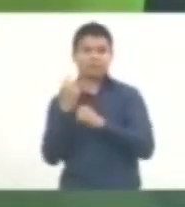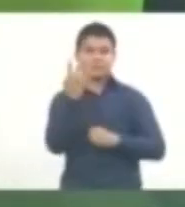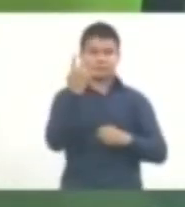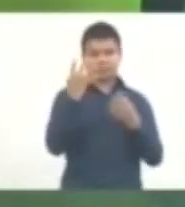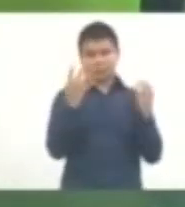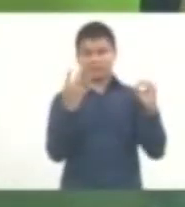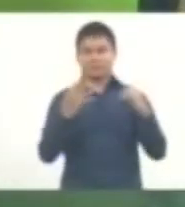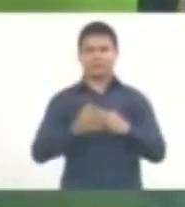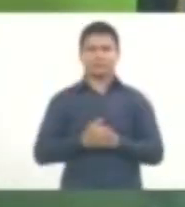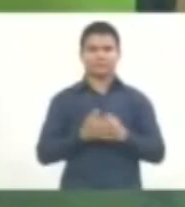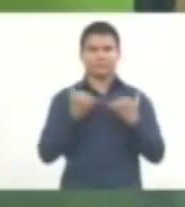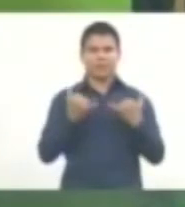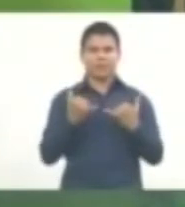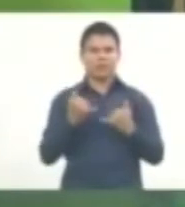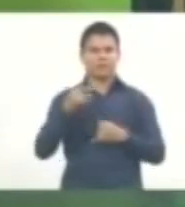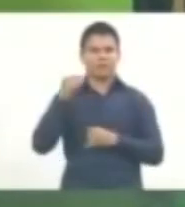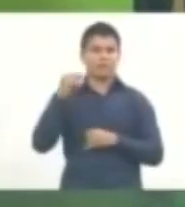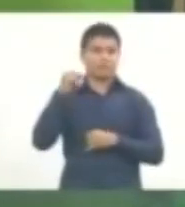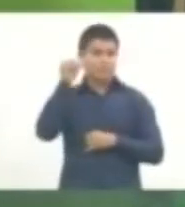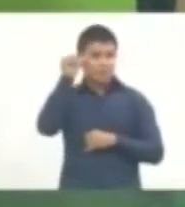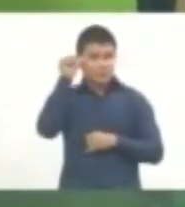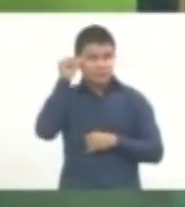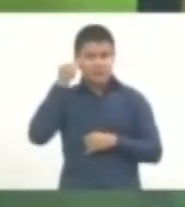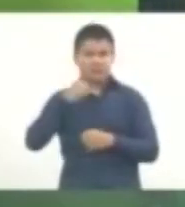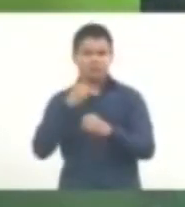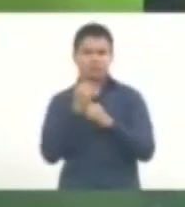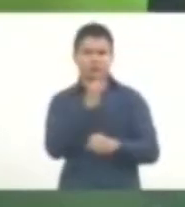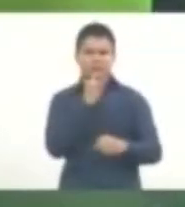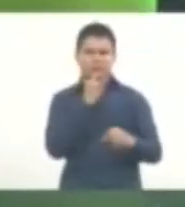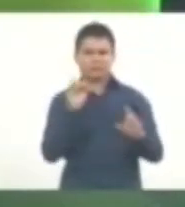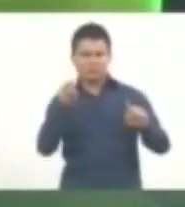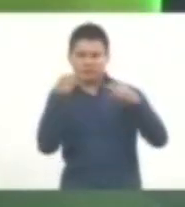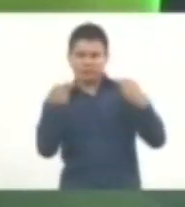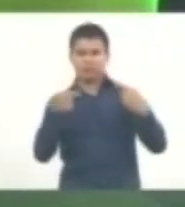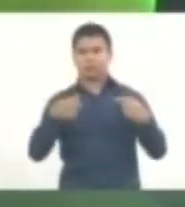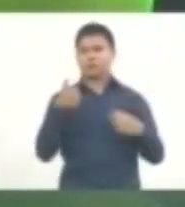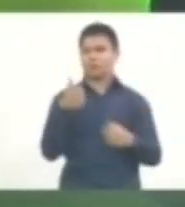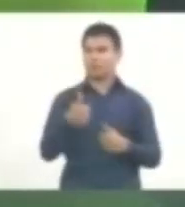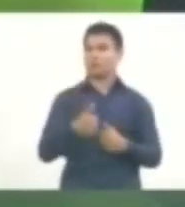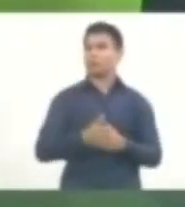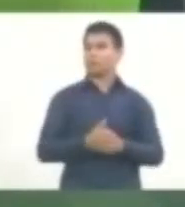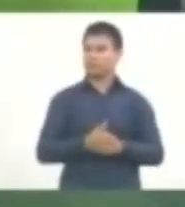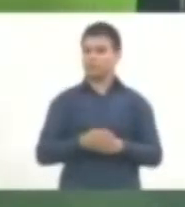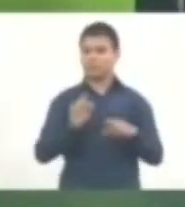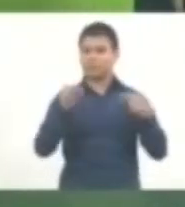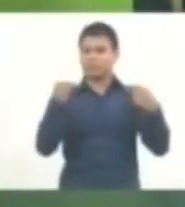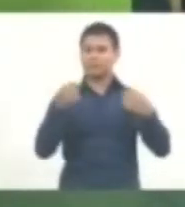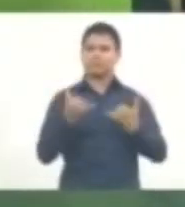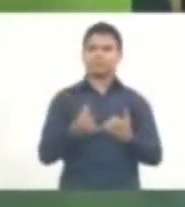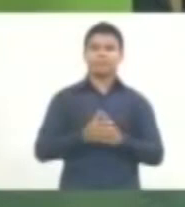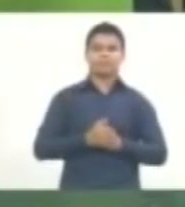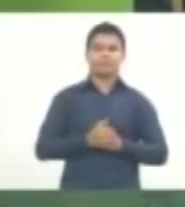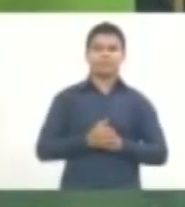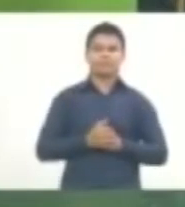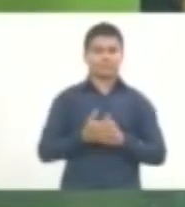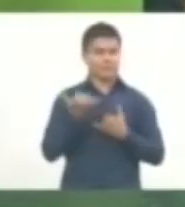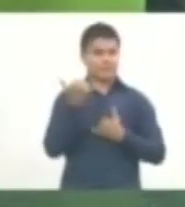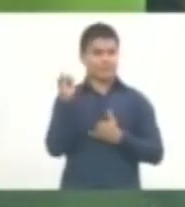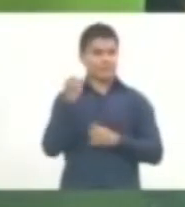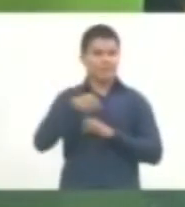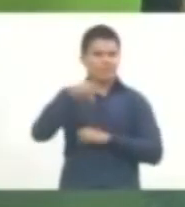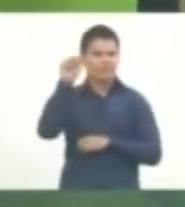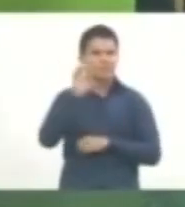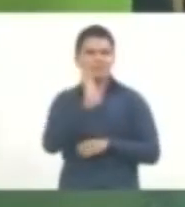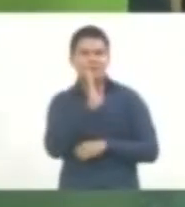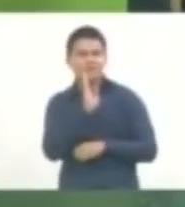juegazo. Japón y Estados Unidos en el estadio de los Dodgers. Eso está interesante. Estaremos conectados. Y tenemos ganadores, señores, para el